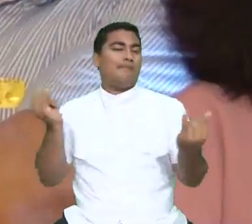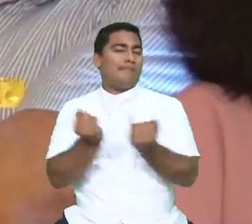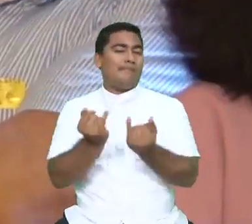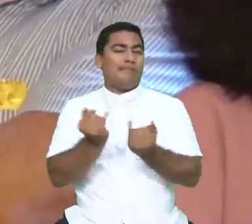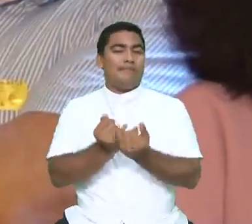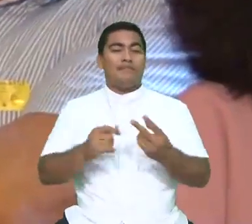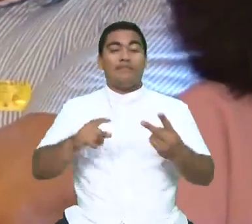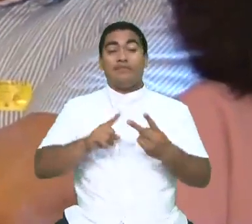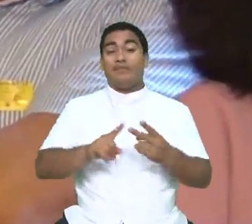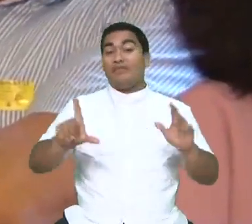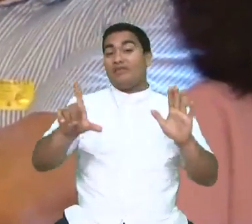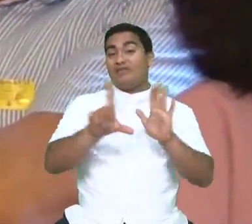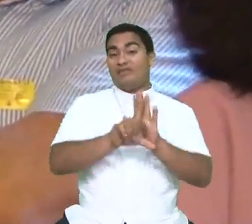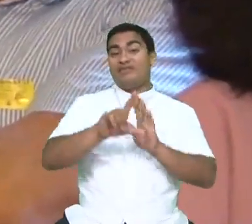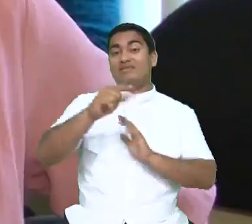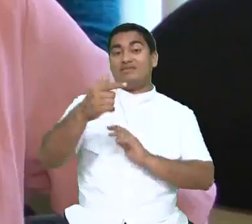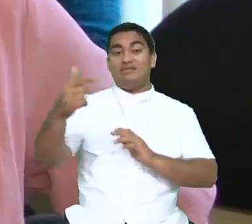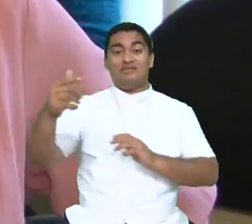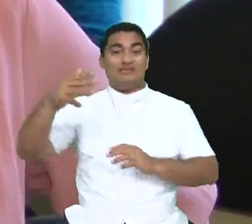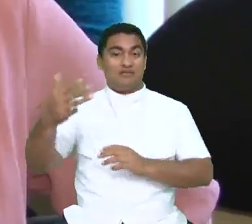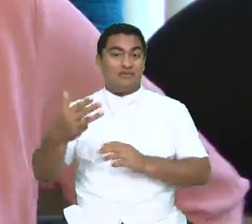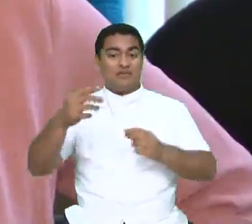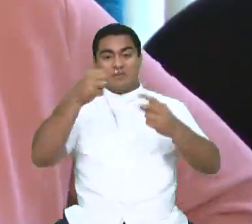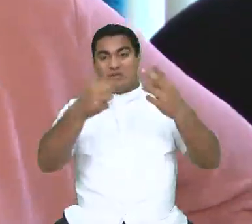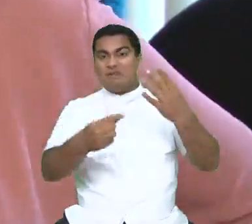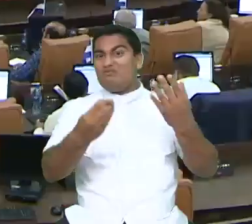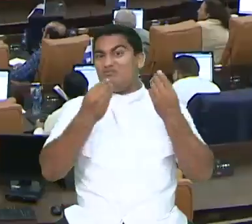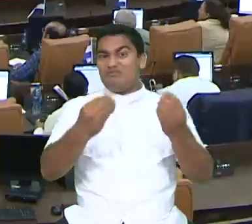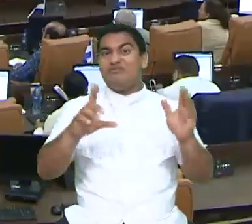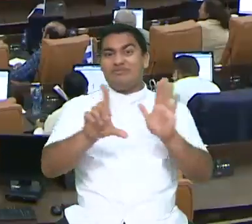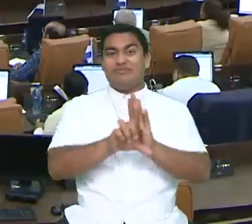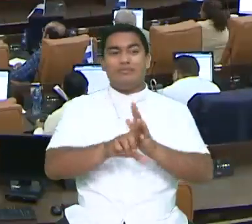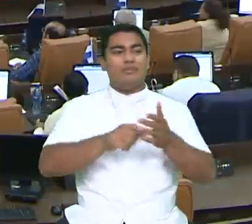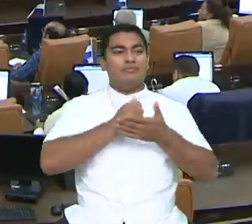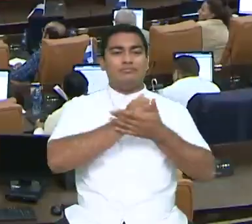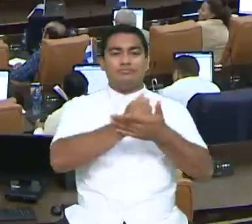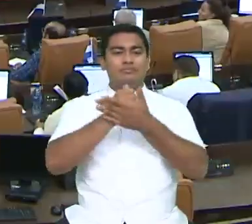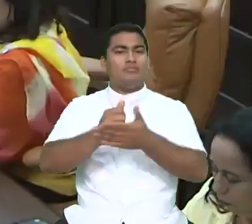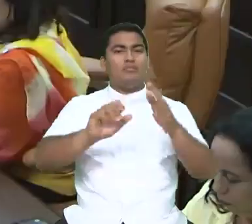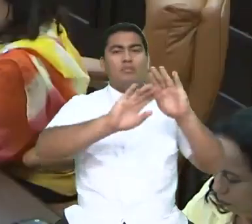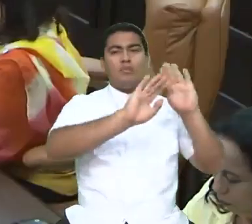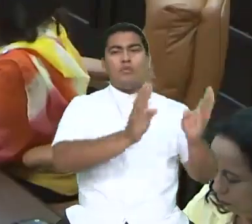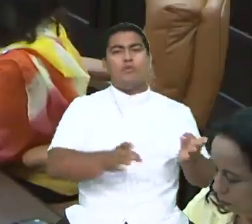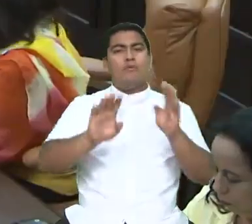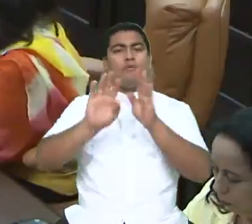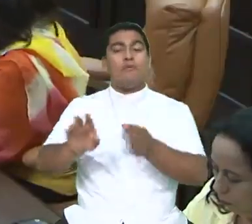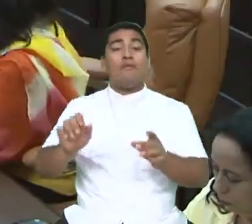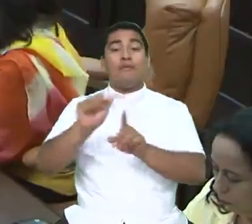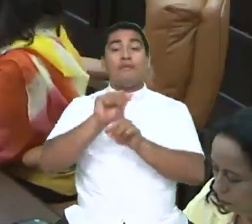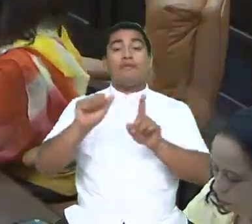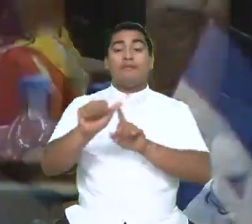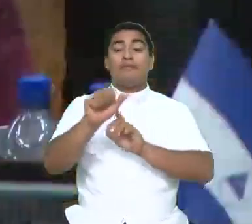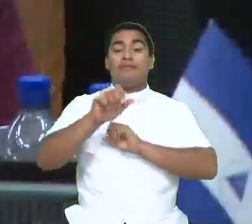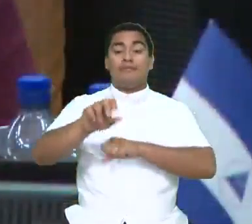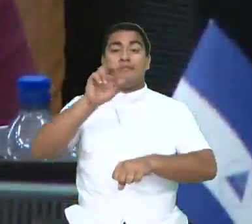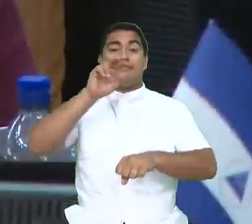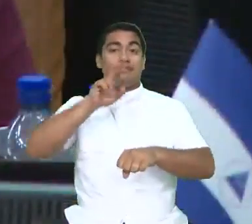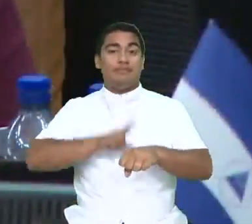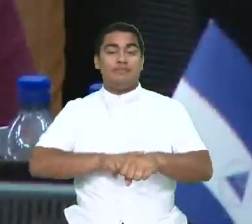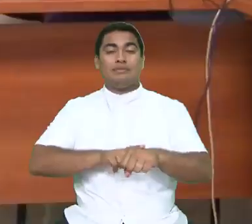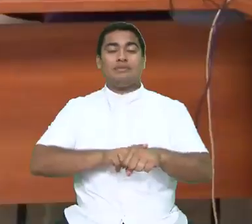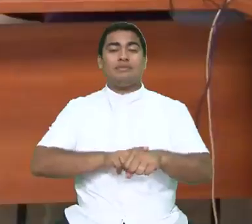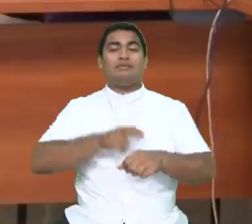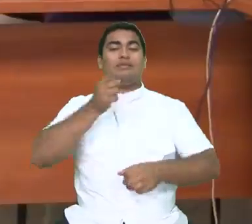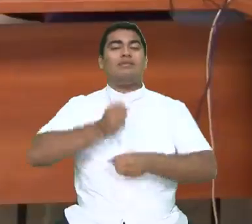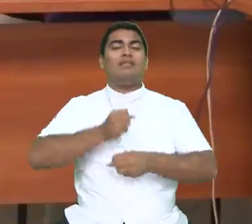contra la Violencia a las Mujeres, entre otras. El primer eje del Plan de Trabajo 2020 del Parlamento apunta a fortalecer